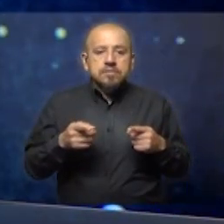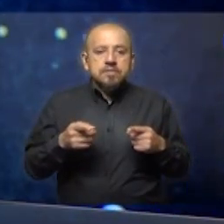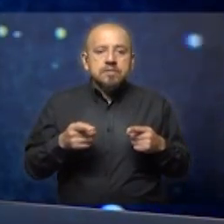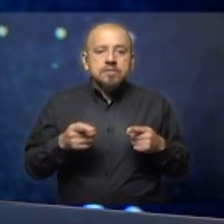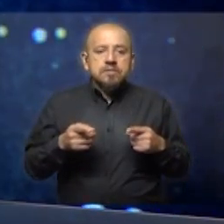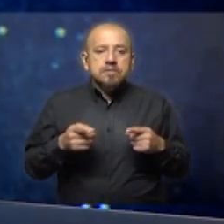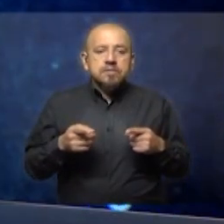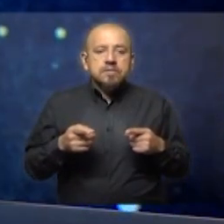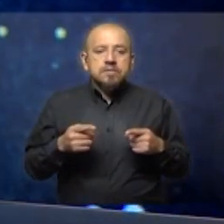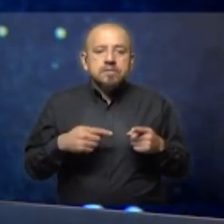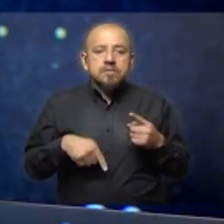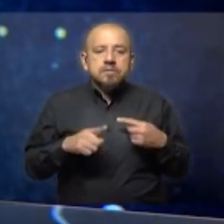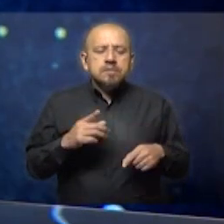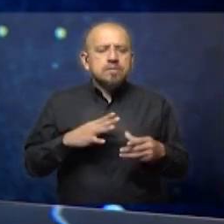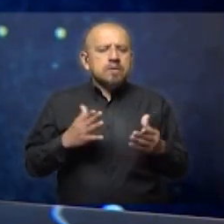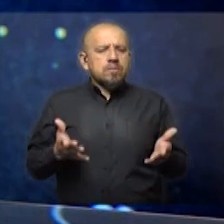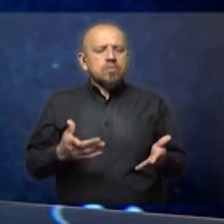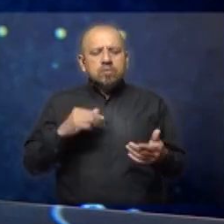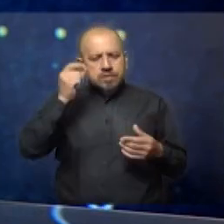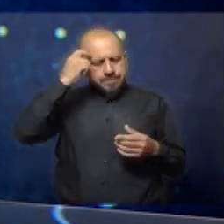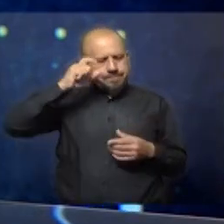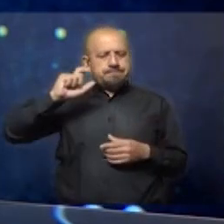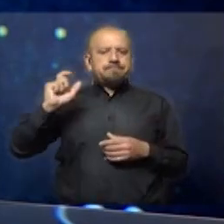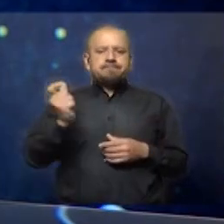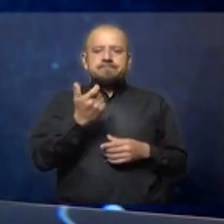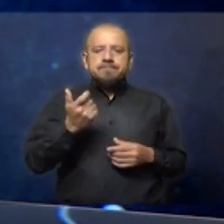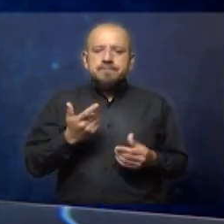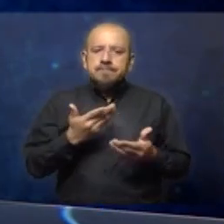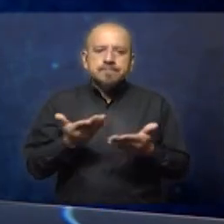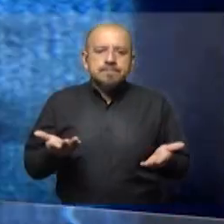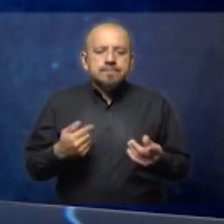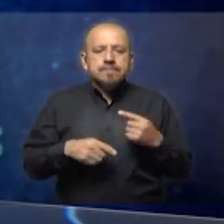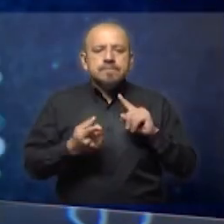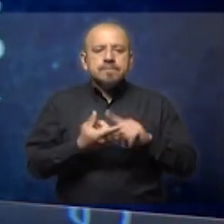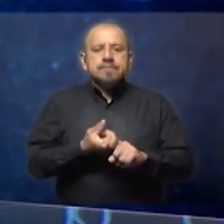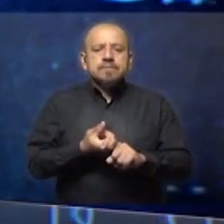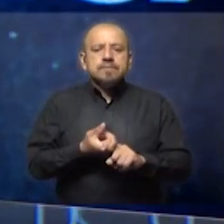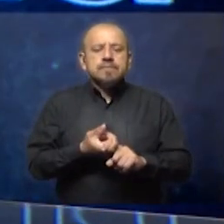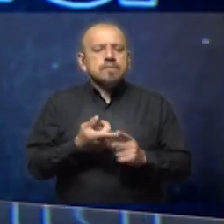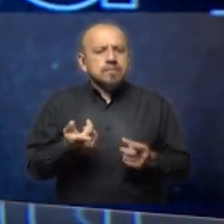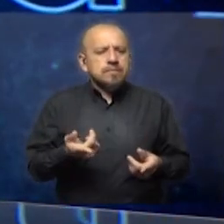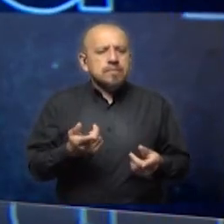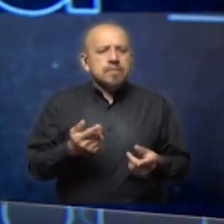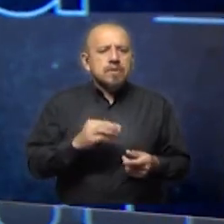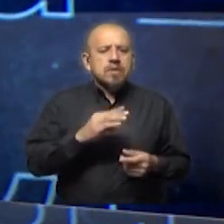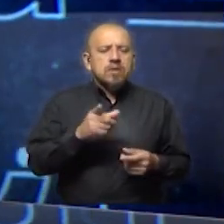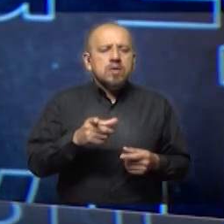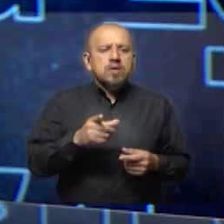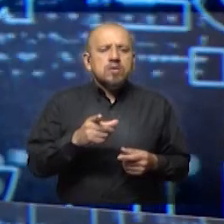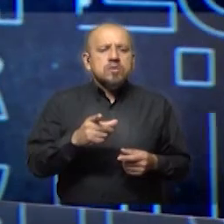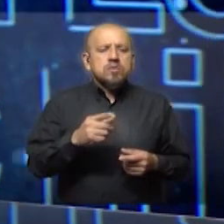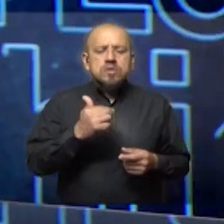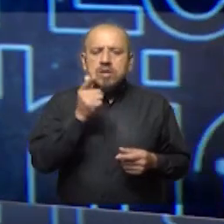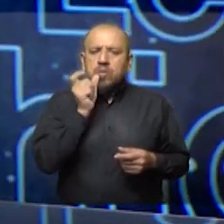es como muy disruptivo para el momento no refiere a matrimonios dolosos y claramente en su